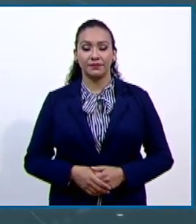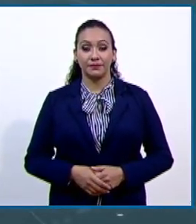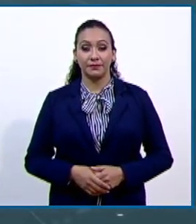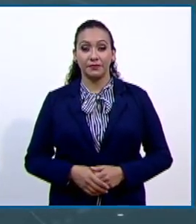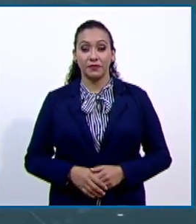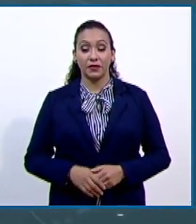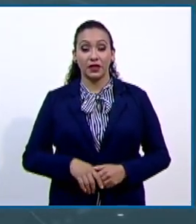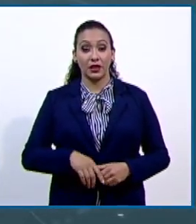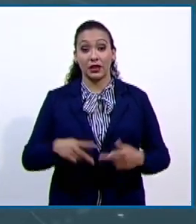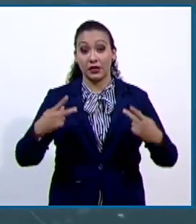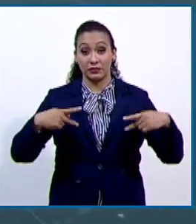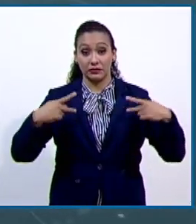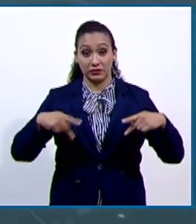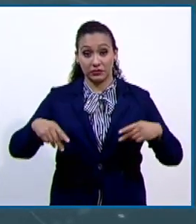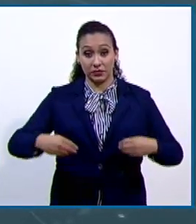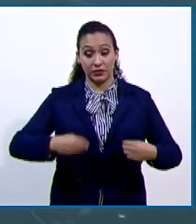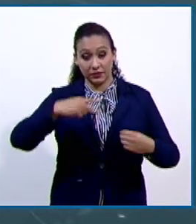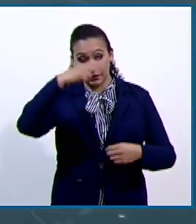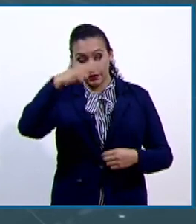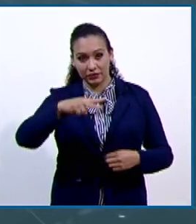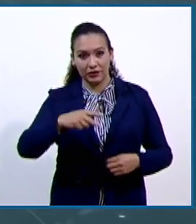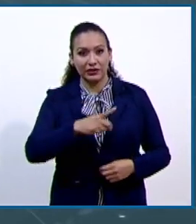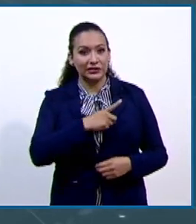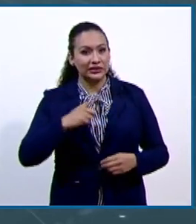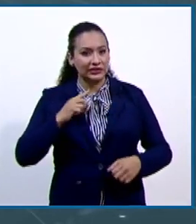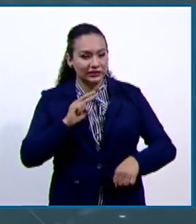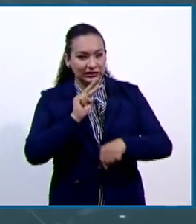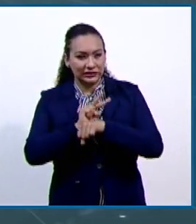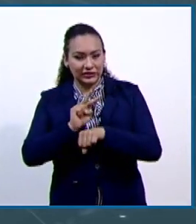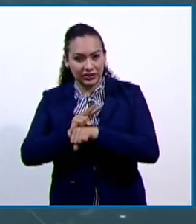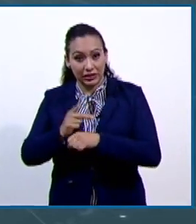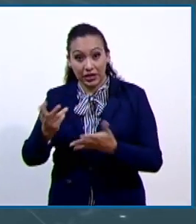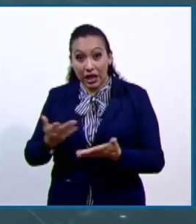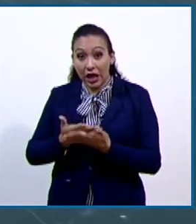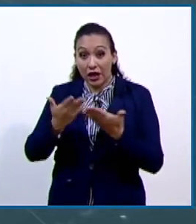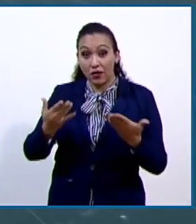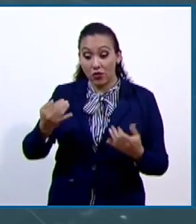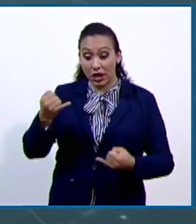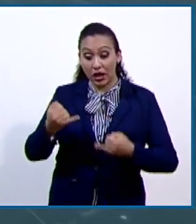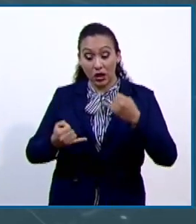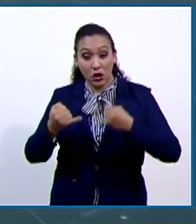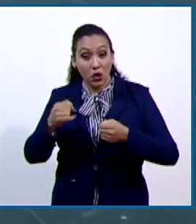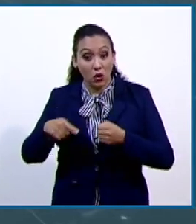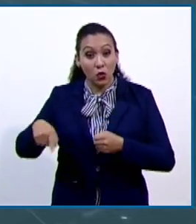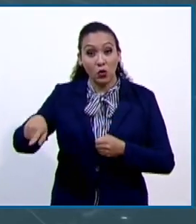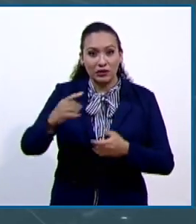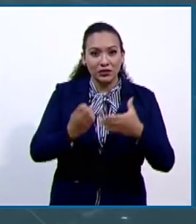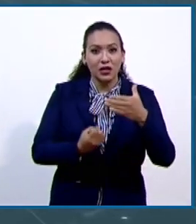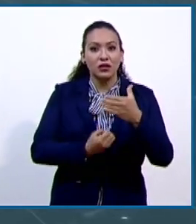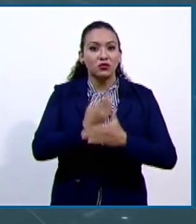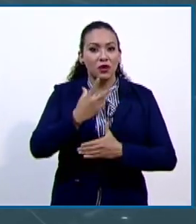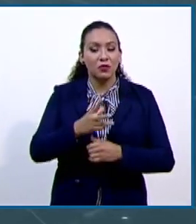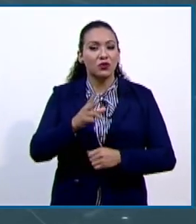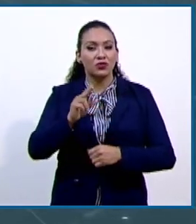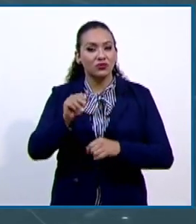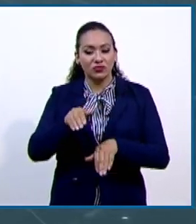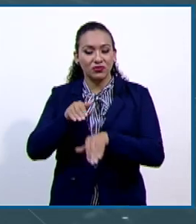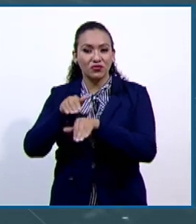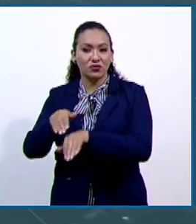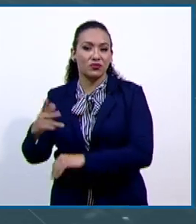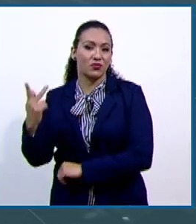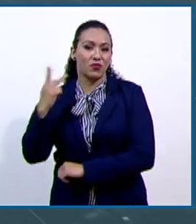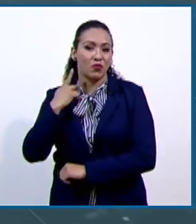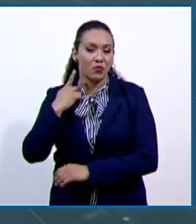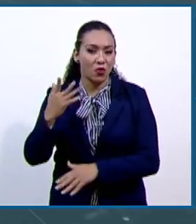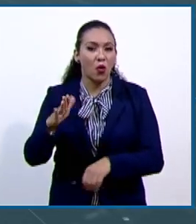La ciudadanía deberá vigilar que las decisiones de los futuros jueces no tengan sesgo político, advirtió la consejera